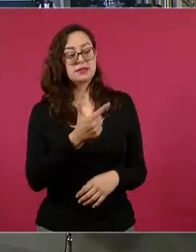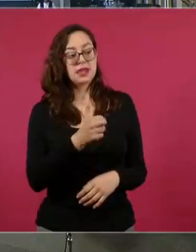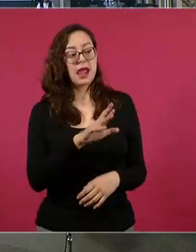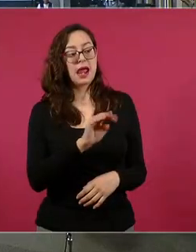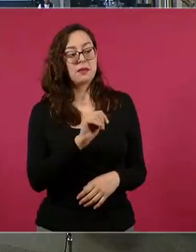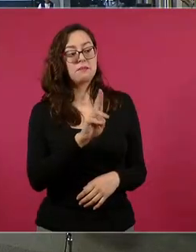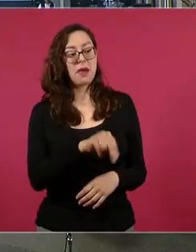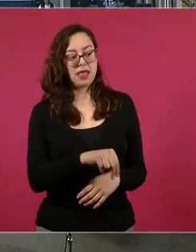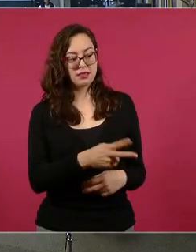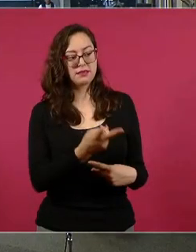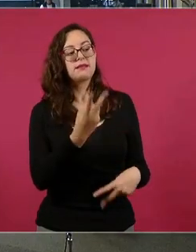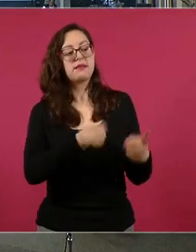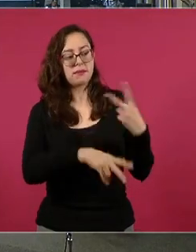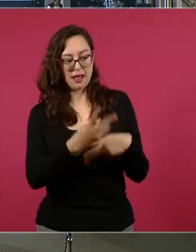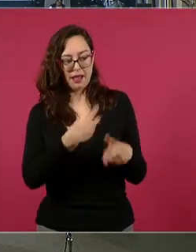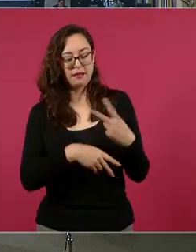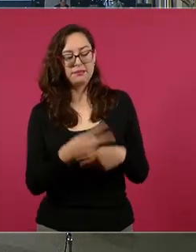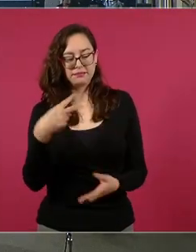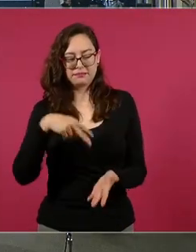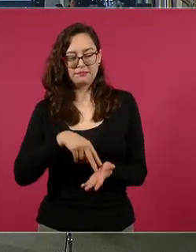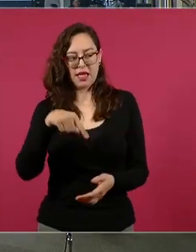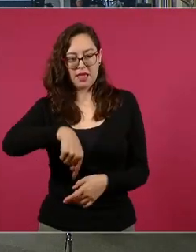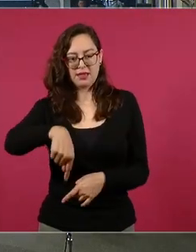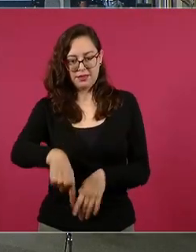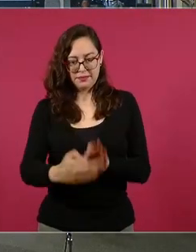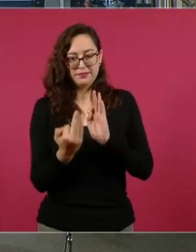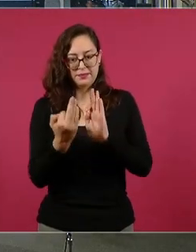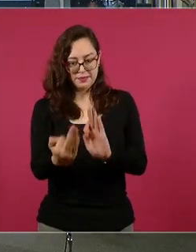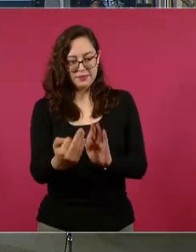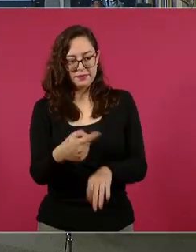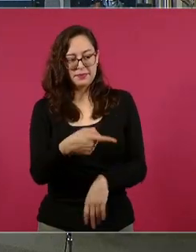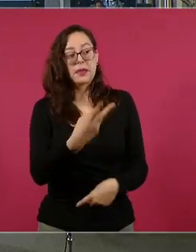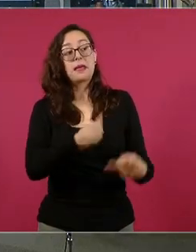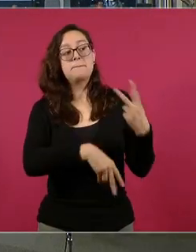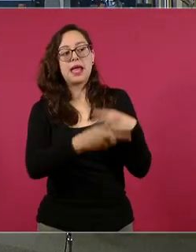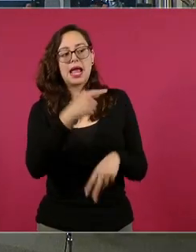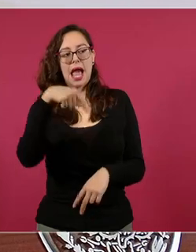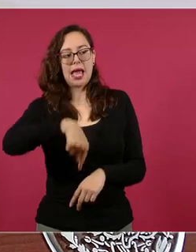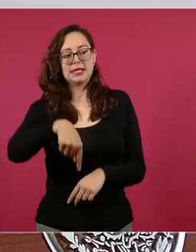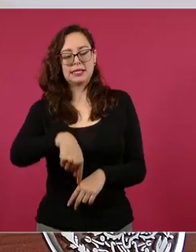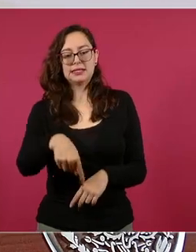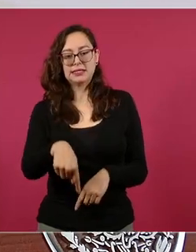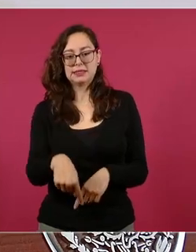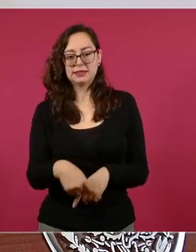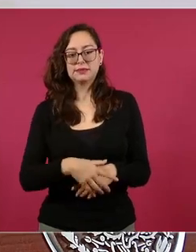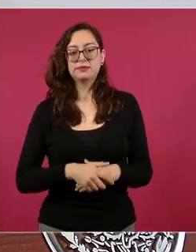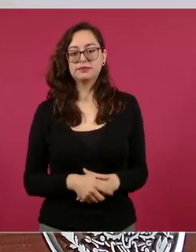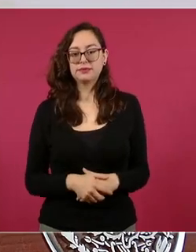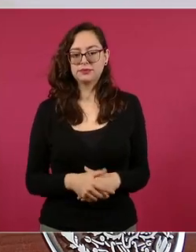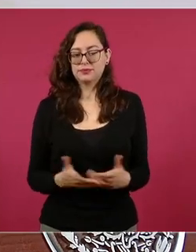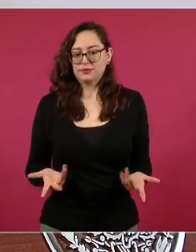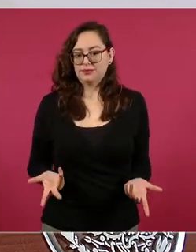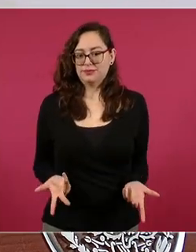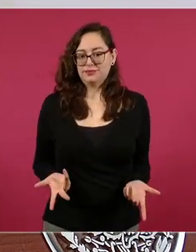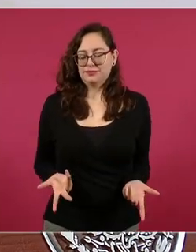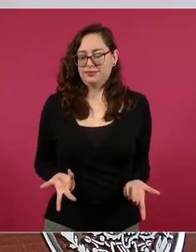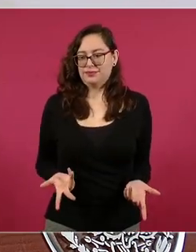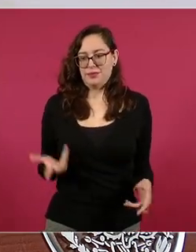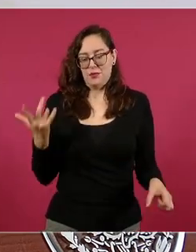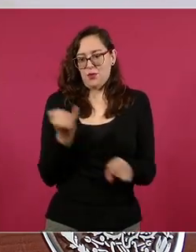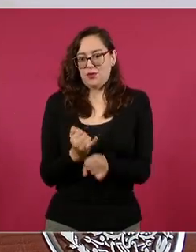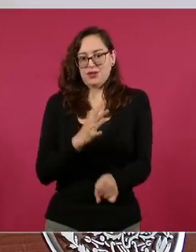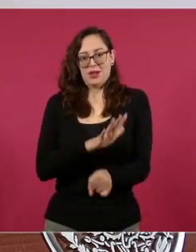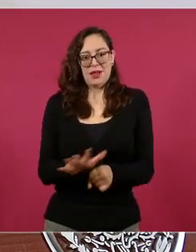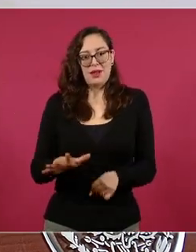No, que venga. Que venga, es el... Porque sí es una paradoja, ¿no? Es un